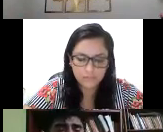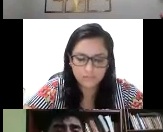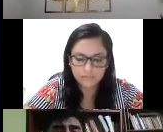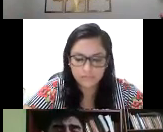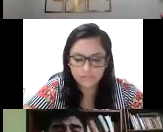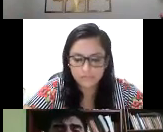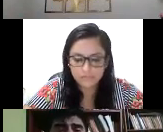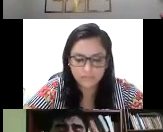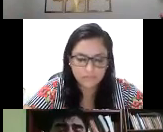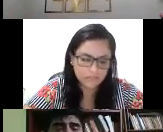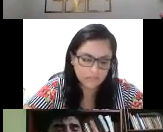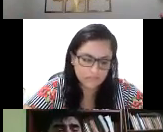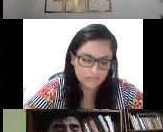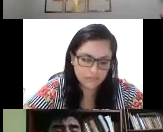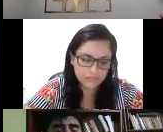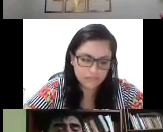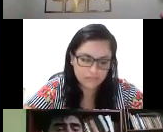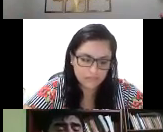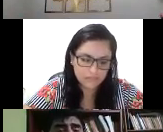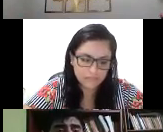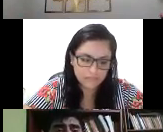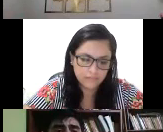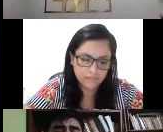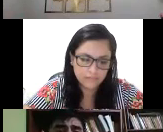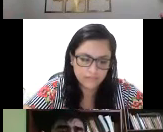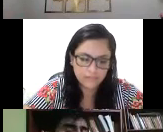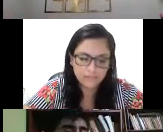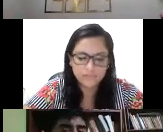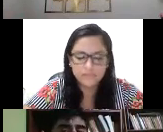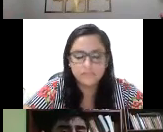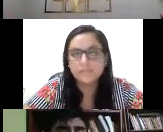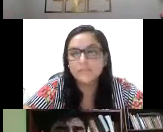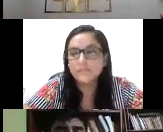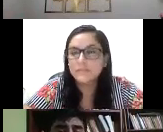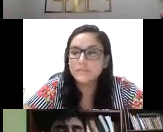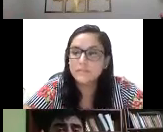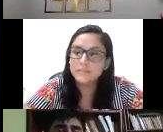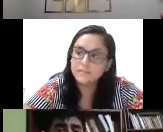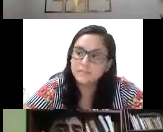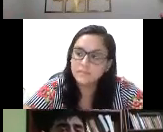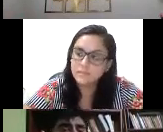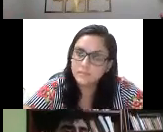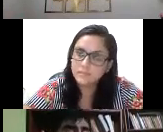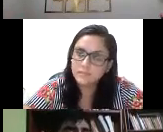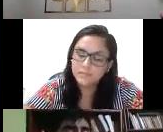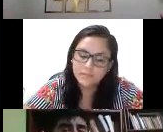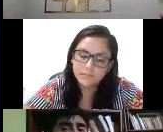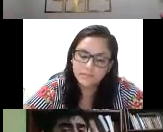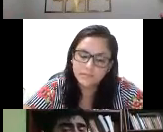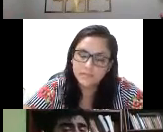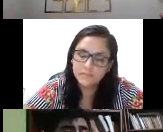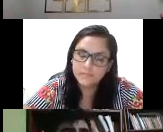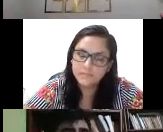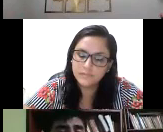que considerar que todo un factor implica desarrollar, pues, como les digo, los medicamentos y la parte de la fisioterapia y la